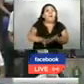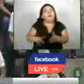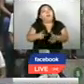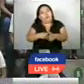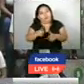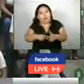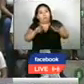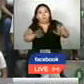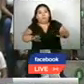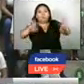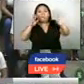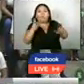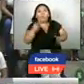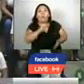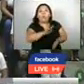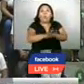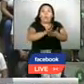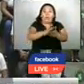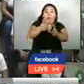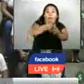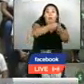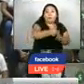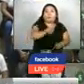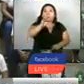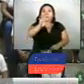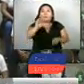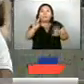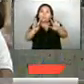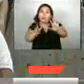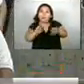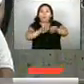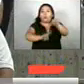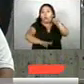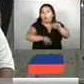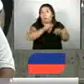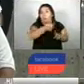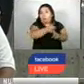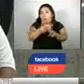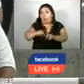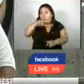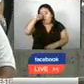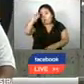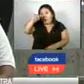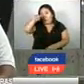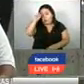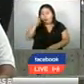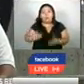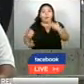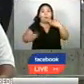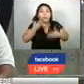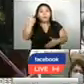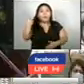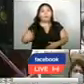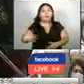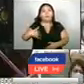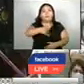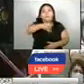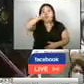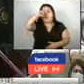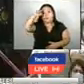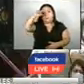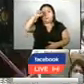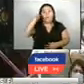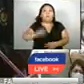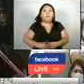serán sancionados con un monto de 57 dólares con 14 centavos por empleado, según el titular de trabajo. Si